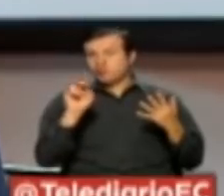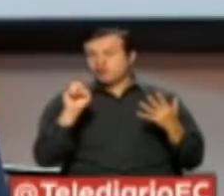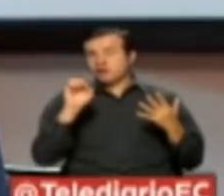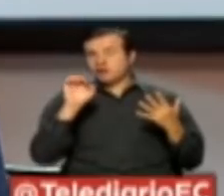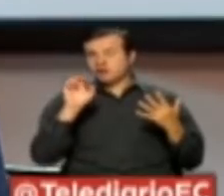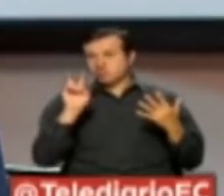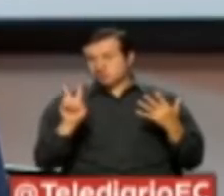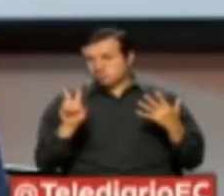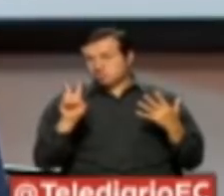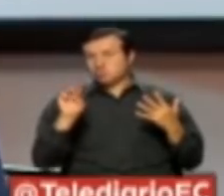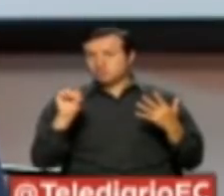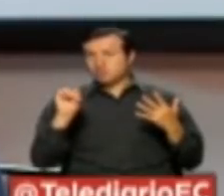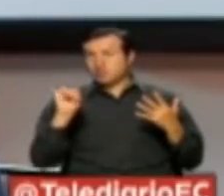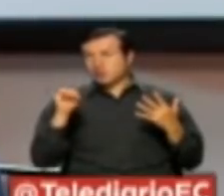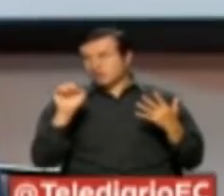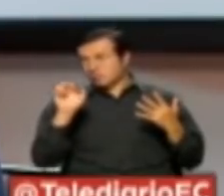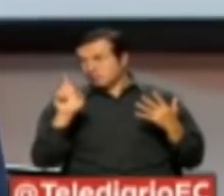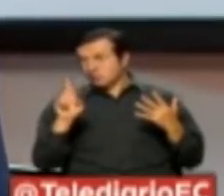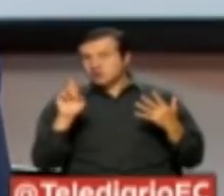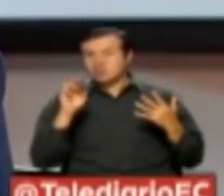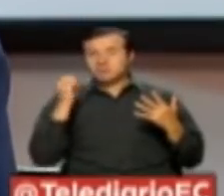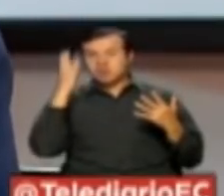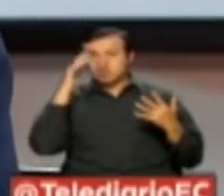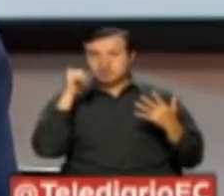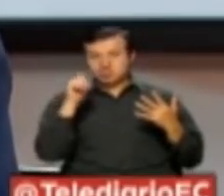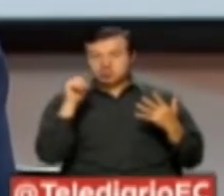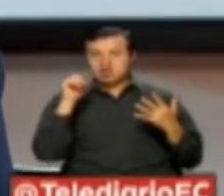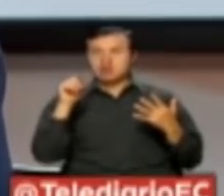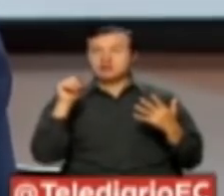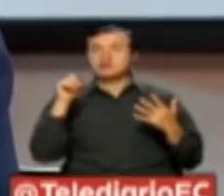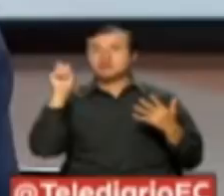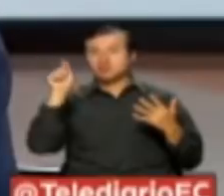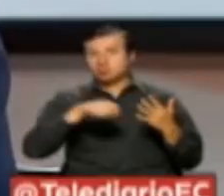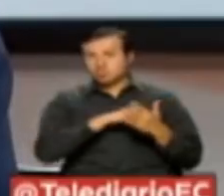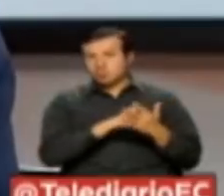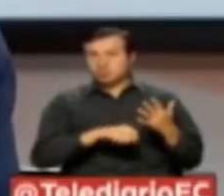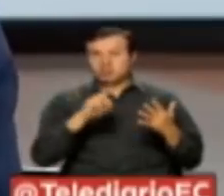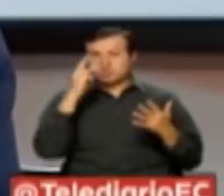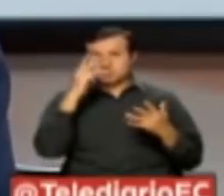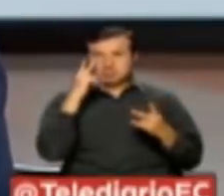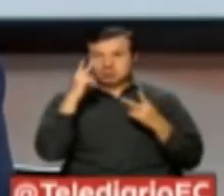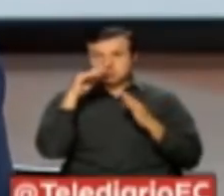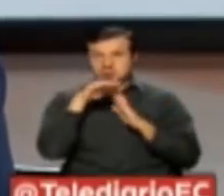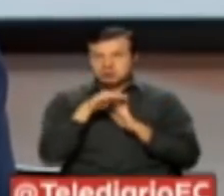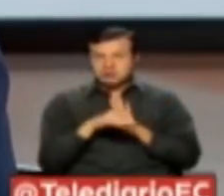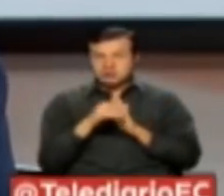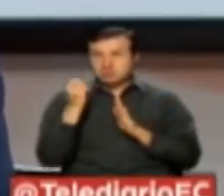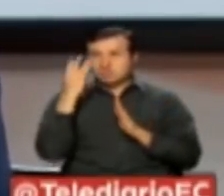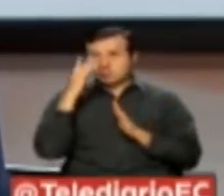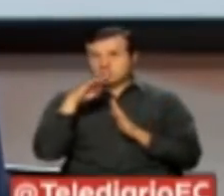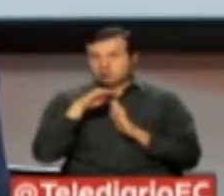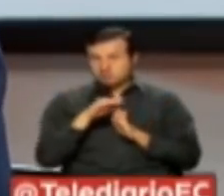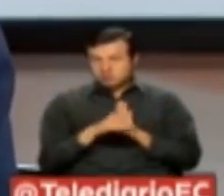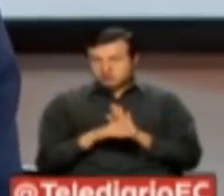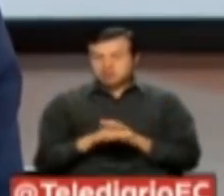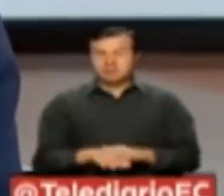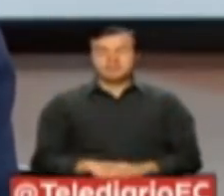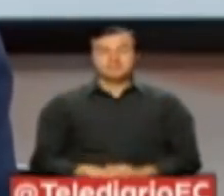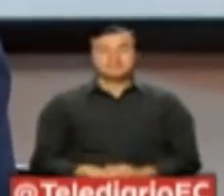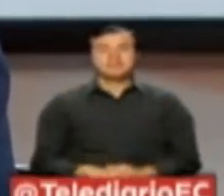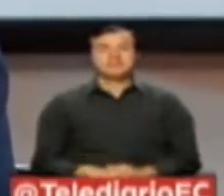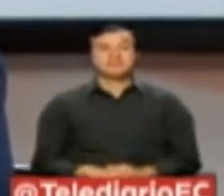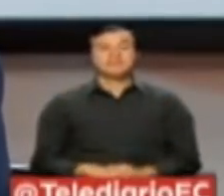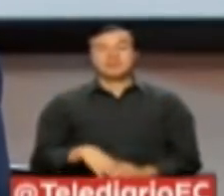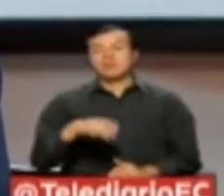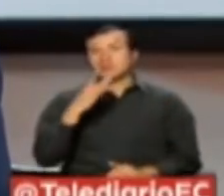2 igual que javier buendía blanco 10 y mulos 16 ahí vemos que baja el voto blanco y nulo sin embargo las